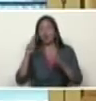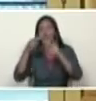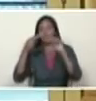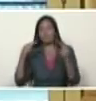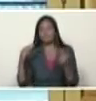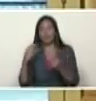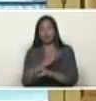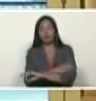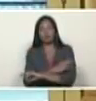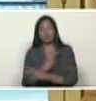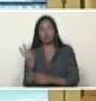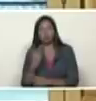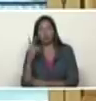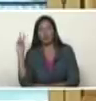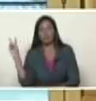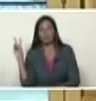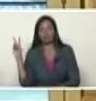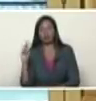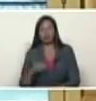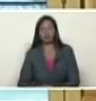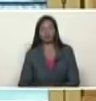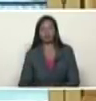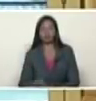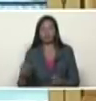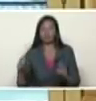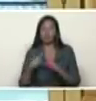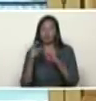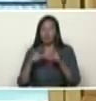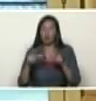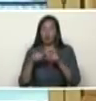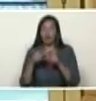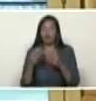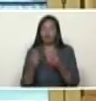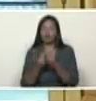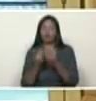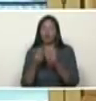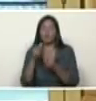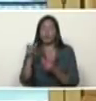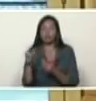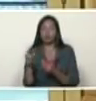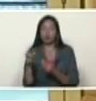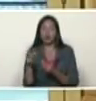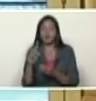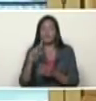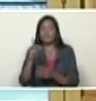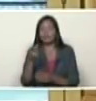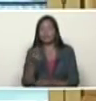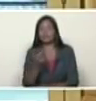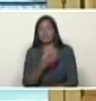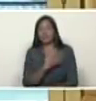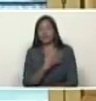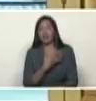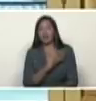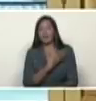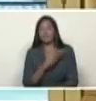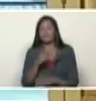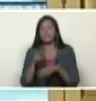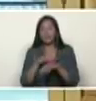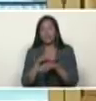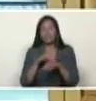venezolana. Allá se encuentra Héctor, acompañado de José Luis Pestana, viceministro de la Suprema Felicidad